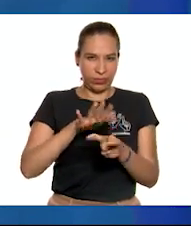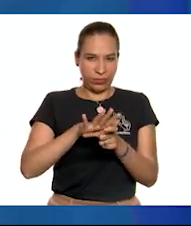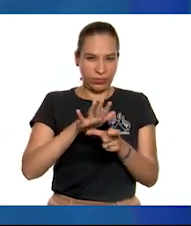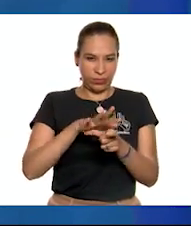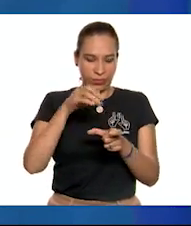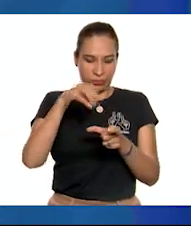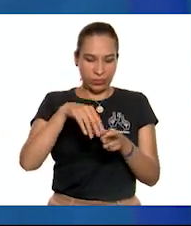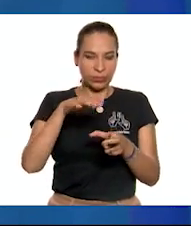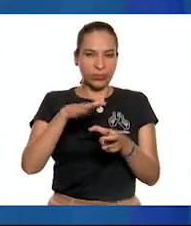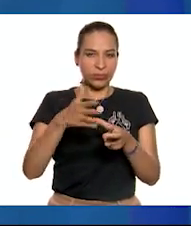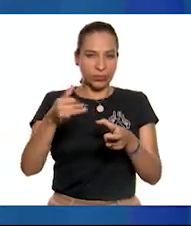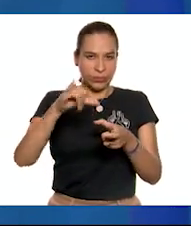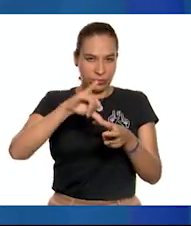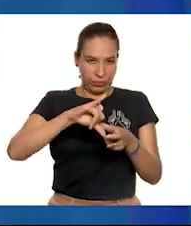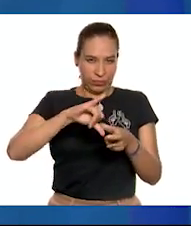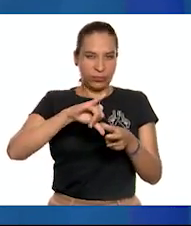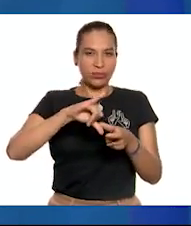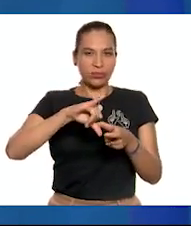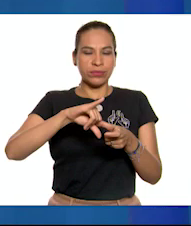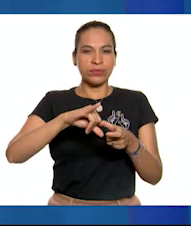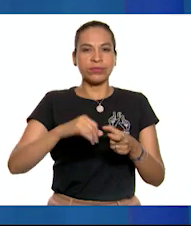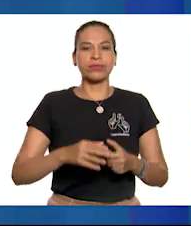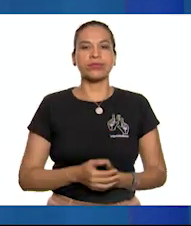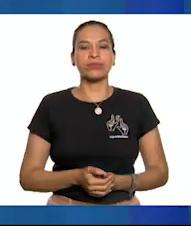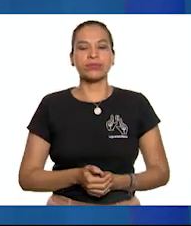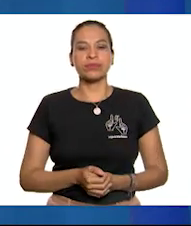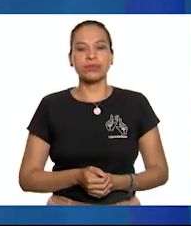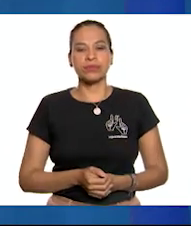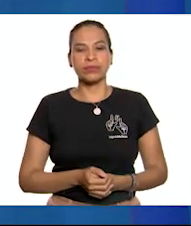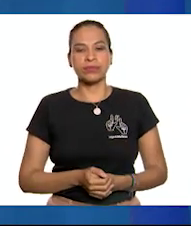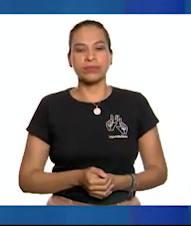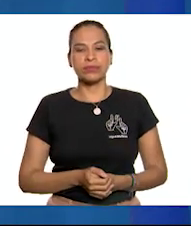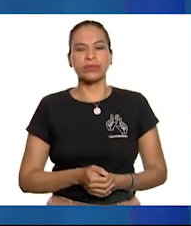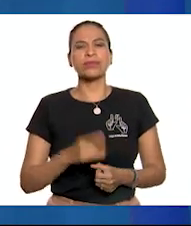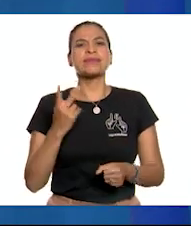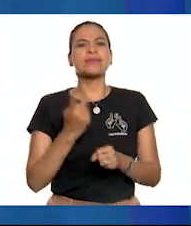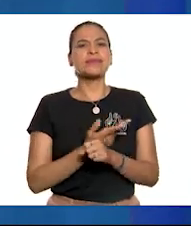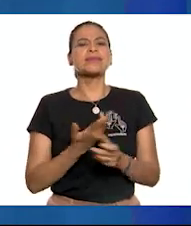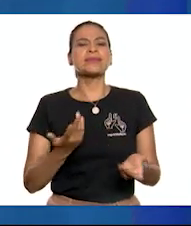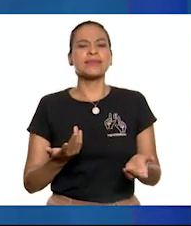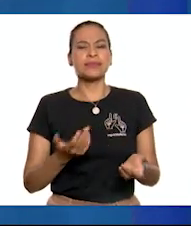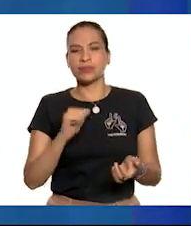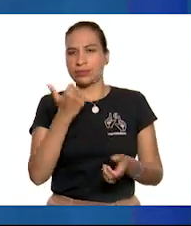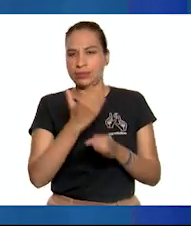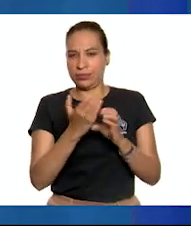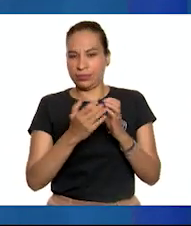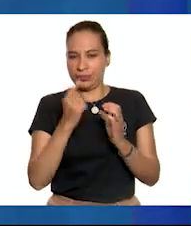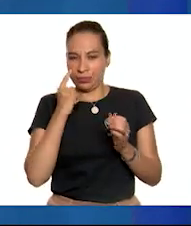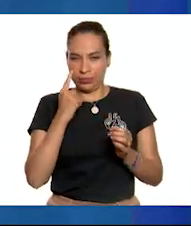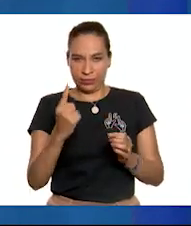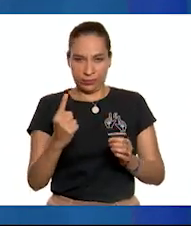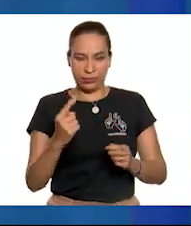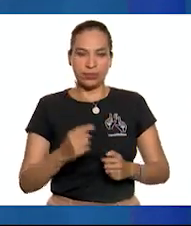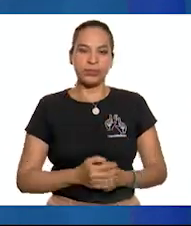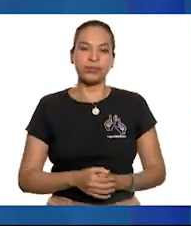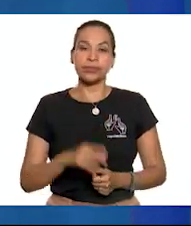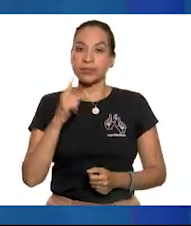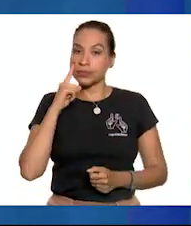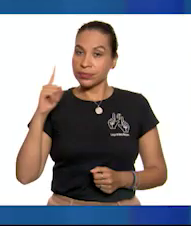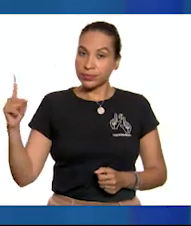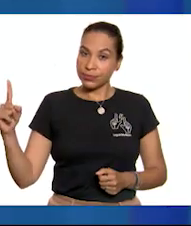pasar toda esta mezcla. ¿Quieres darme la palita? Ah, claro, maestra. Gracias. Muy bien. Y lo que va a suceder es lo siguiente. Mira, vamos a observar. Con muchísima atención, ¿eh?